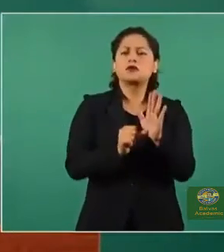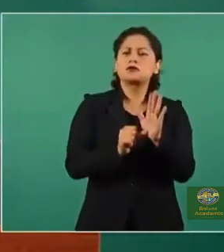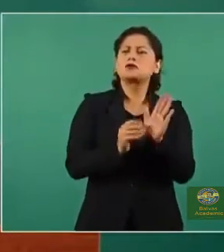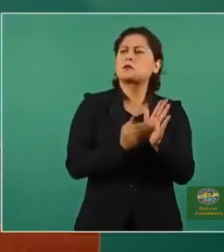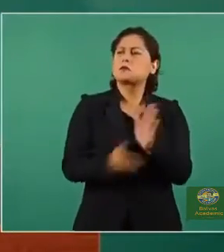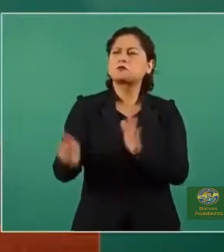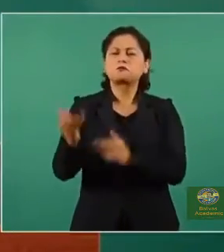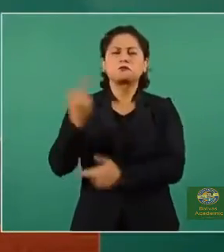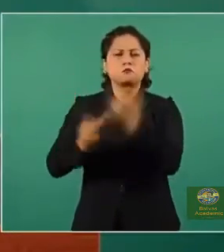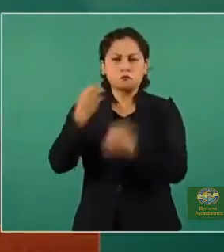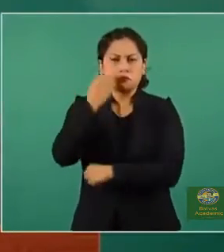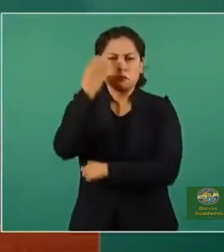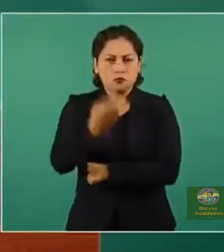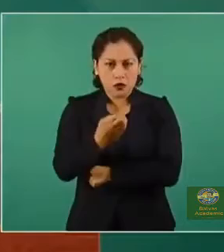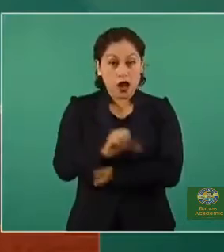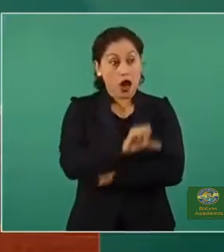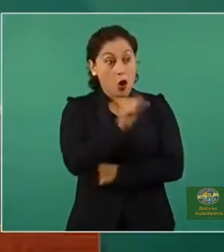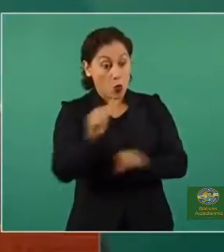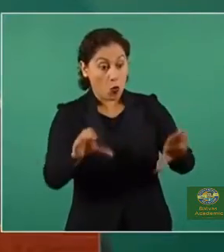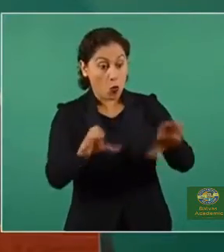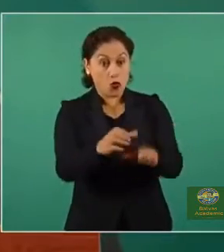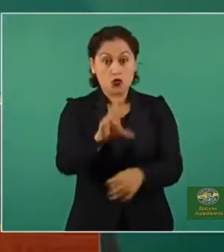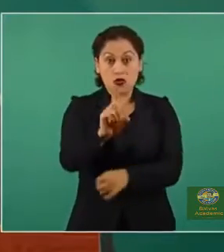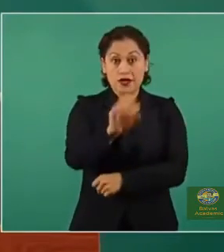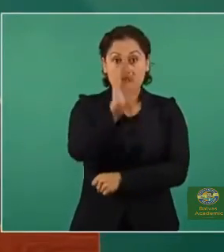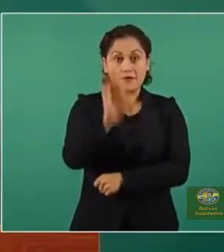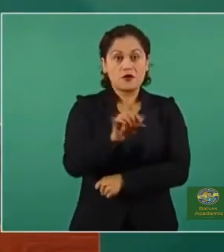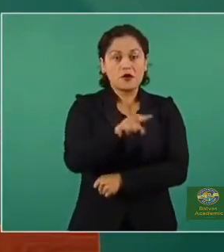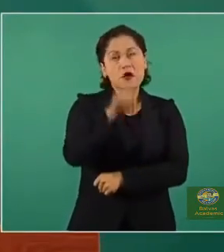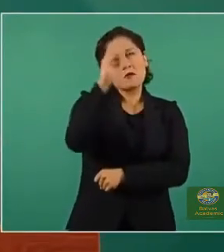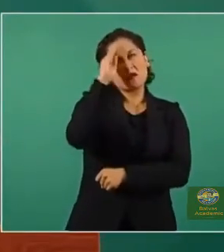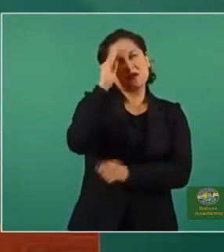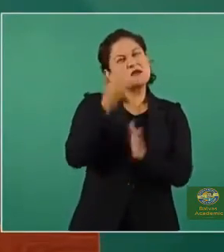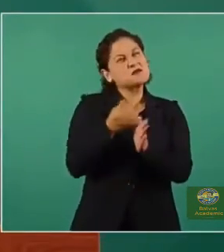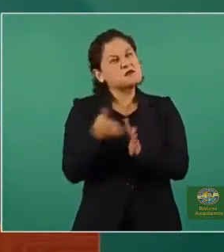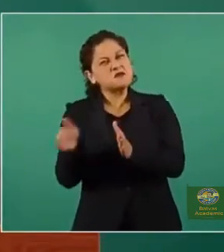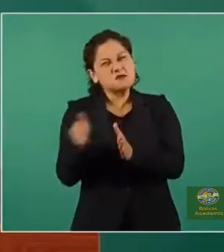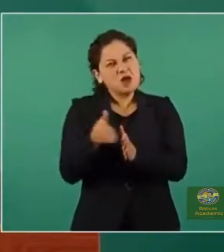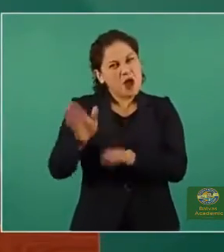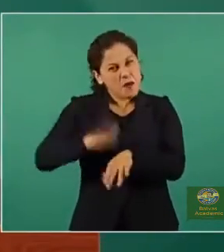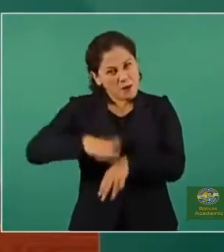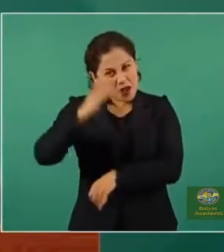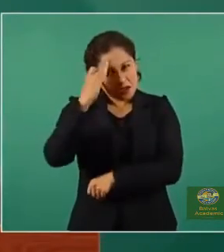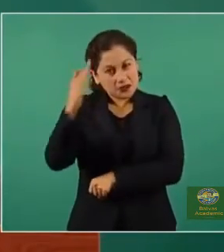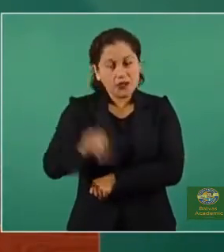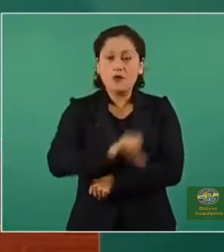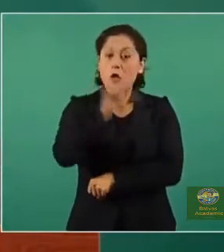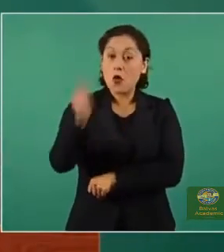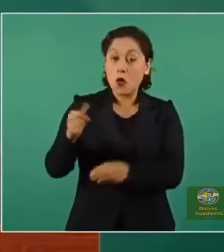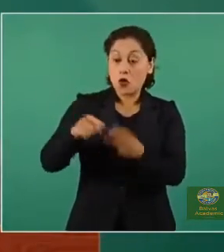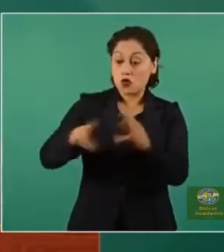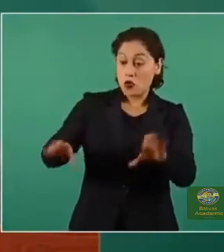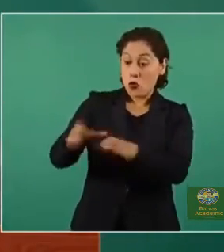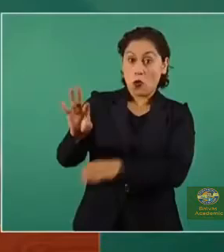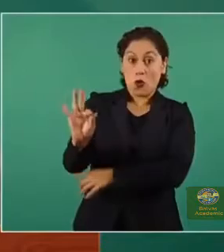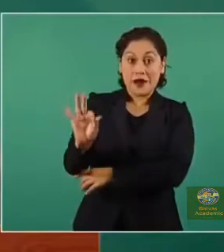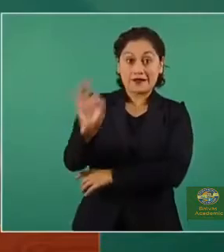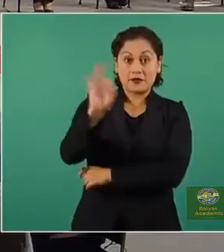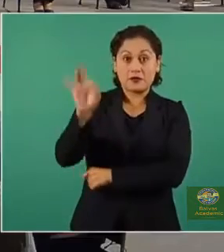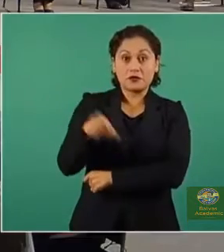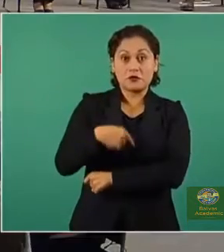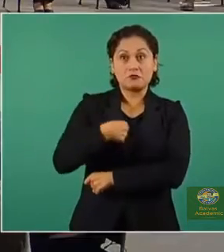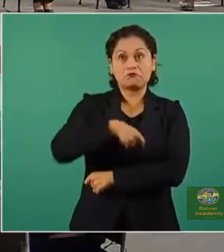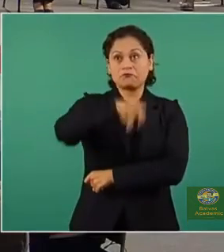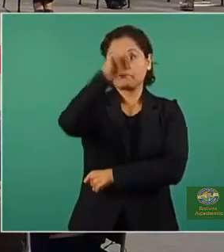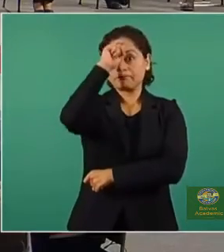El 30% pensaba que iban a tardar un poquito más de 2 meses y el 40% no sabía cuándo